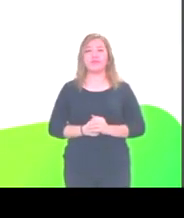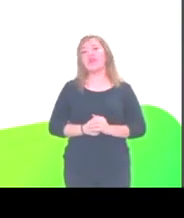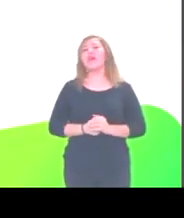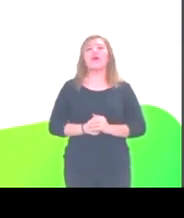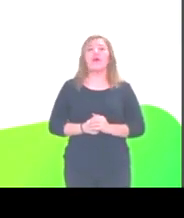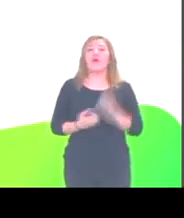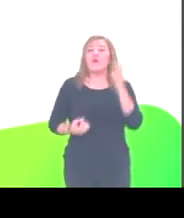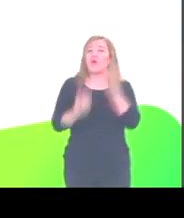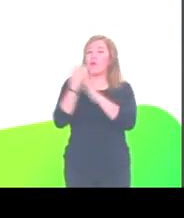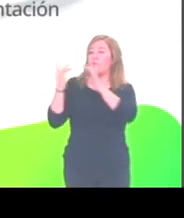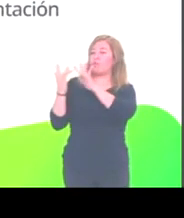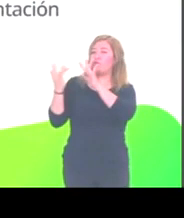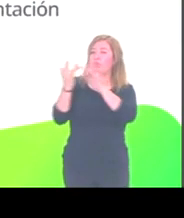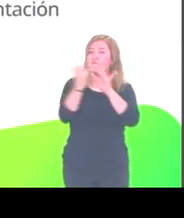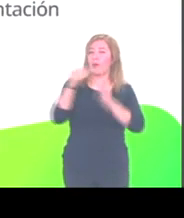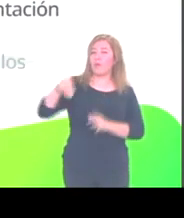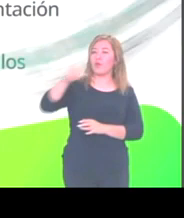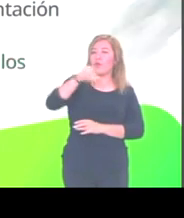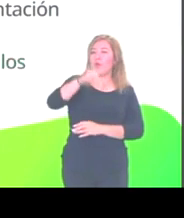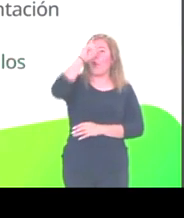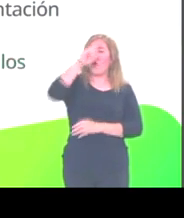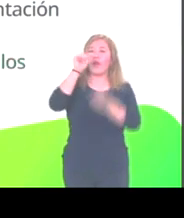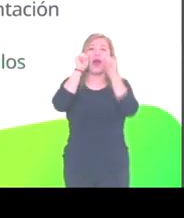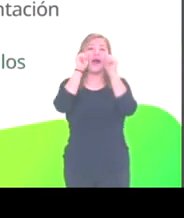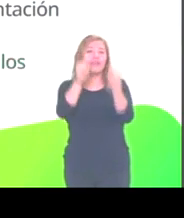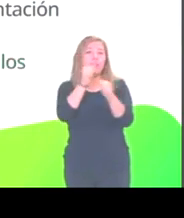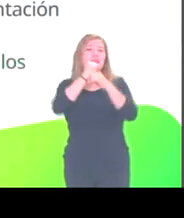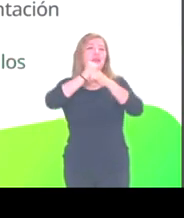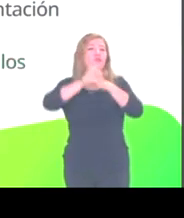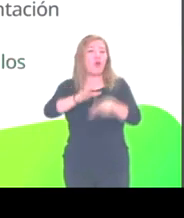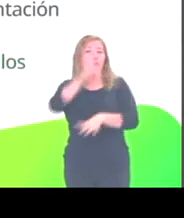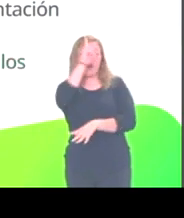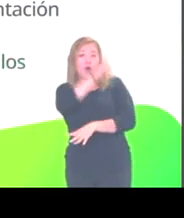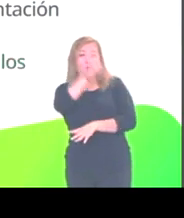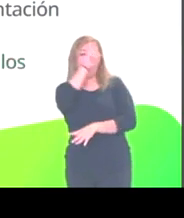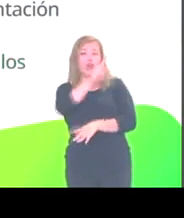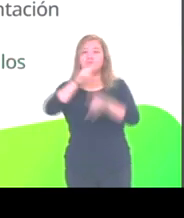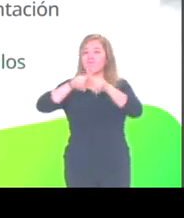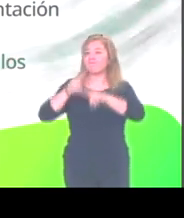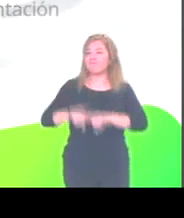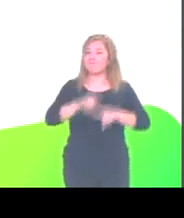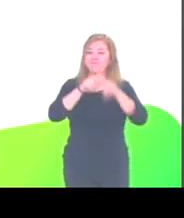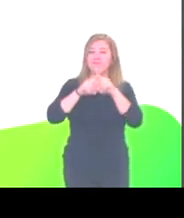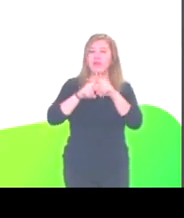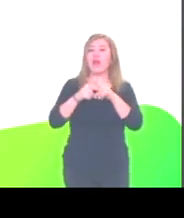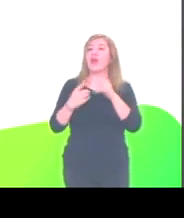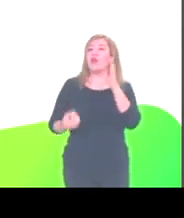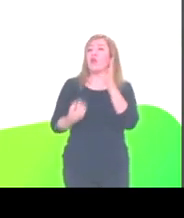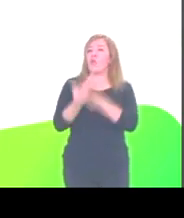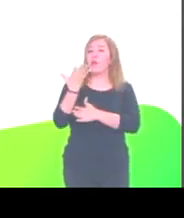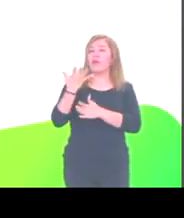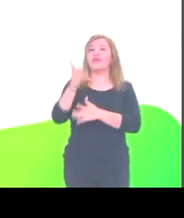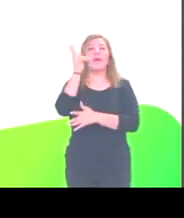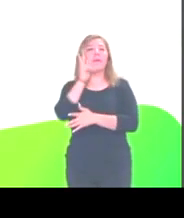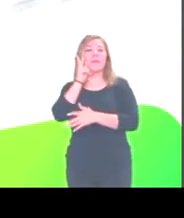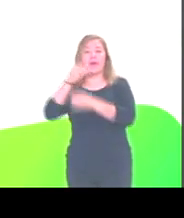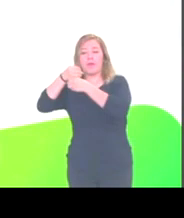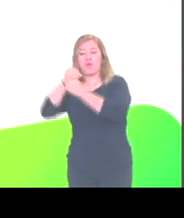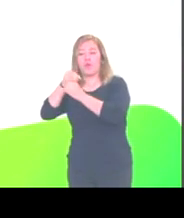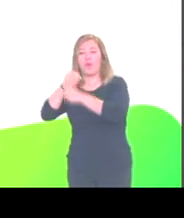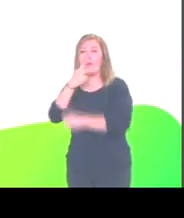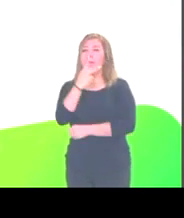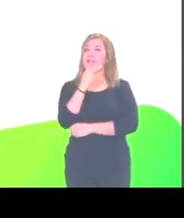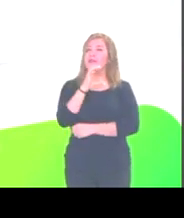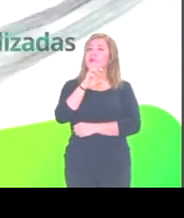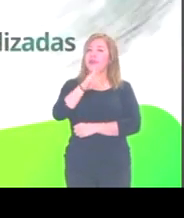aislamiento. Implementamos filtros sanitarios para la atención, información y orientación. Adquirimos y aplicamos